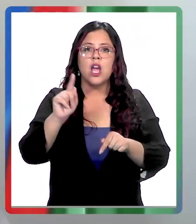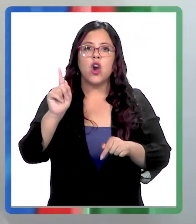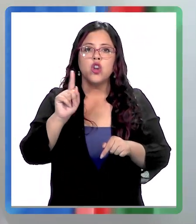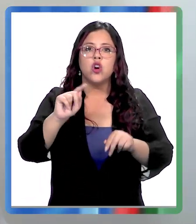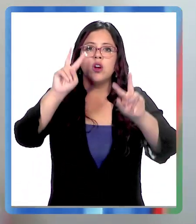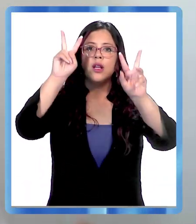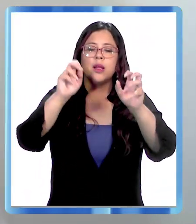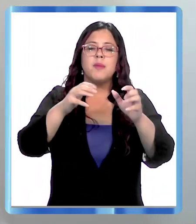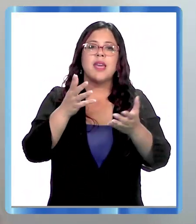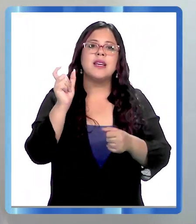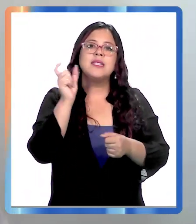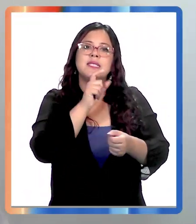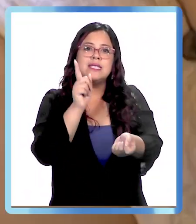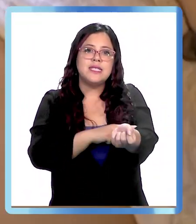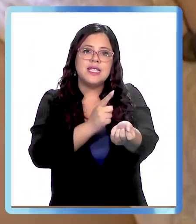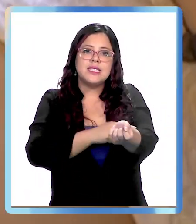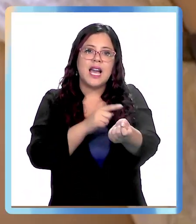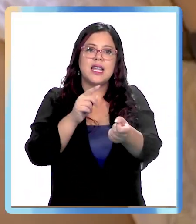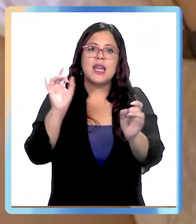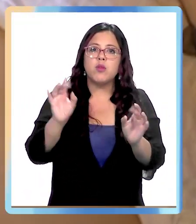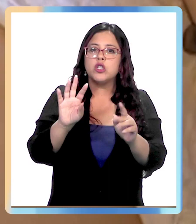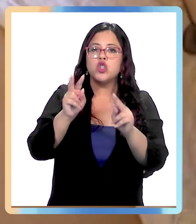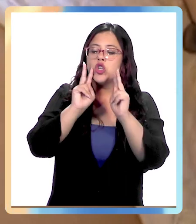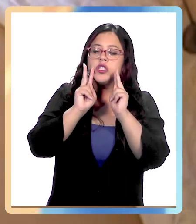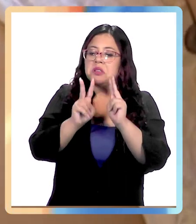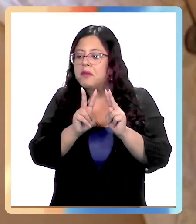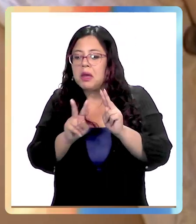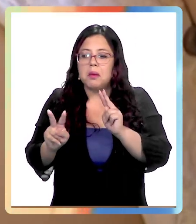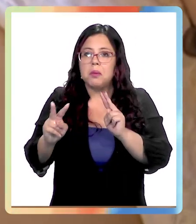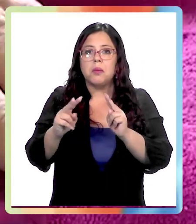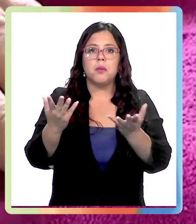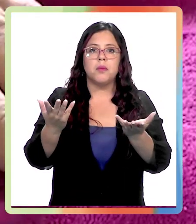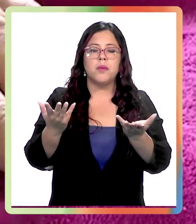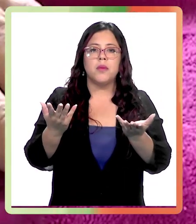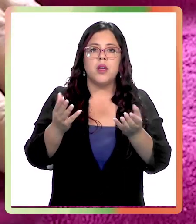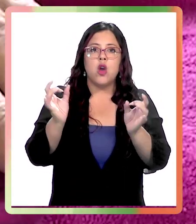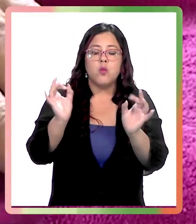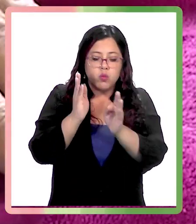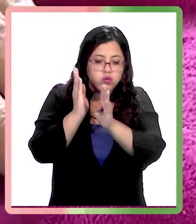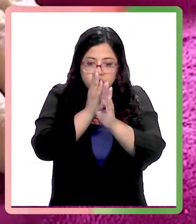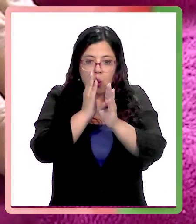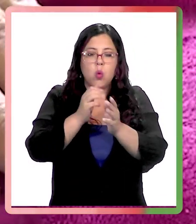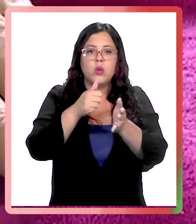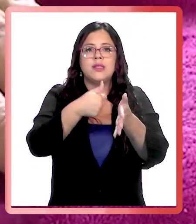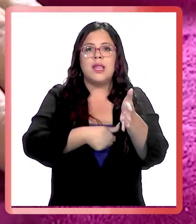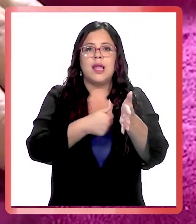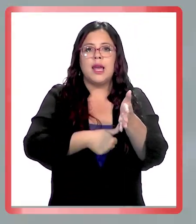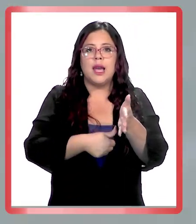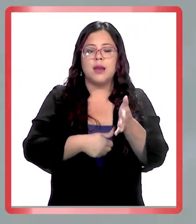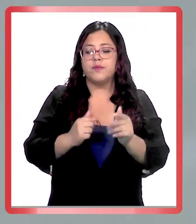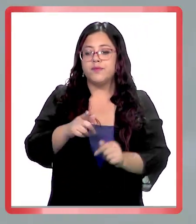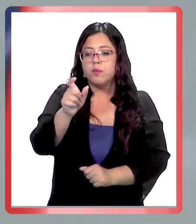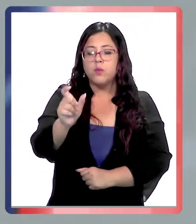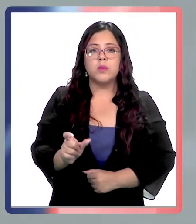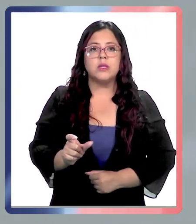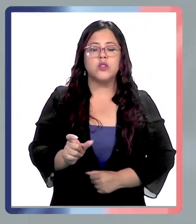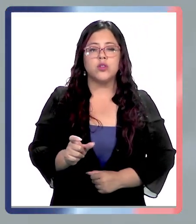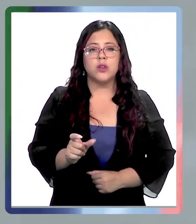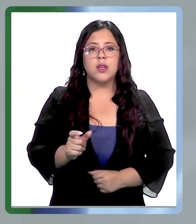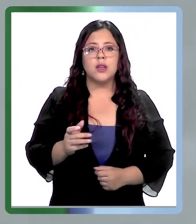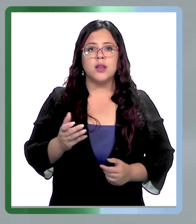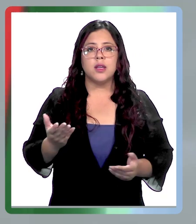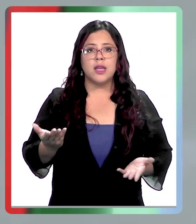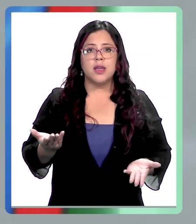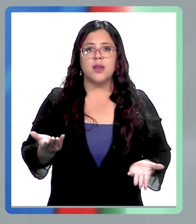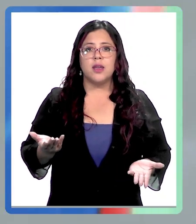no visible en las deposiciones. Y eso se hace a través de un examen que es bastante sencillo, es una muestra de deposiciones